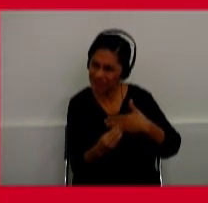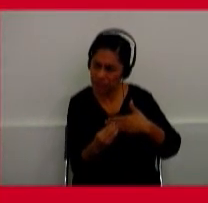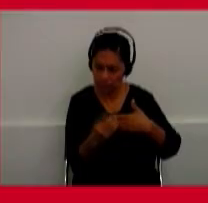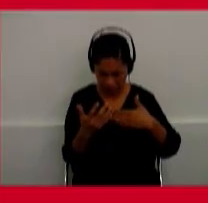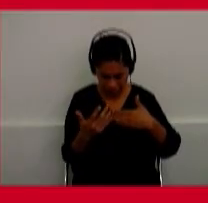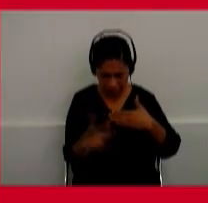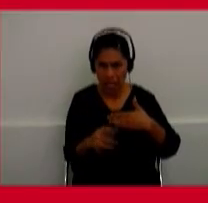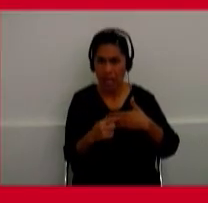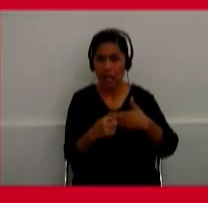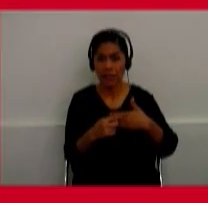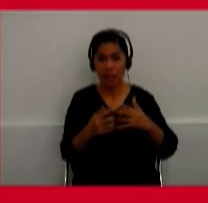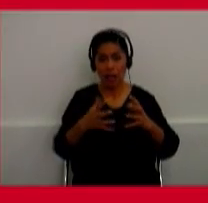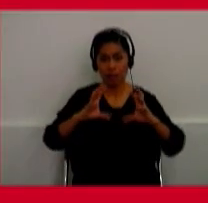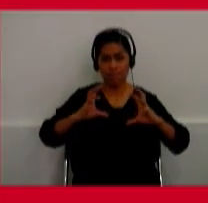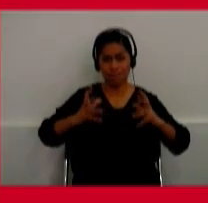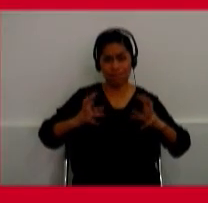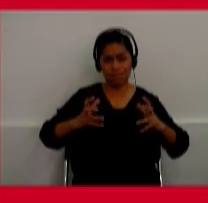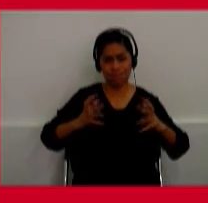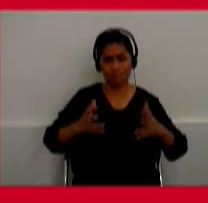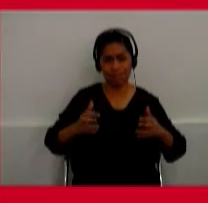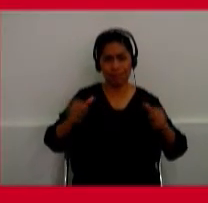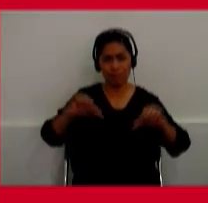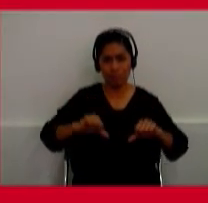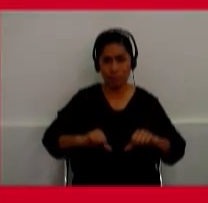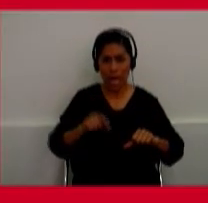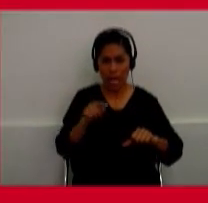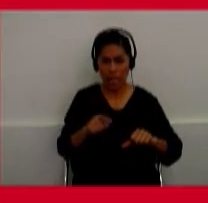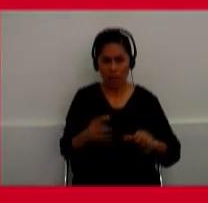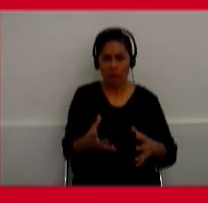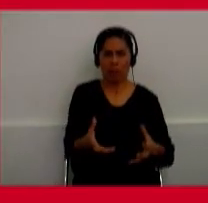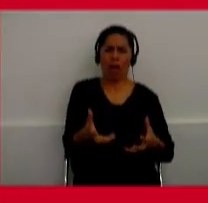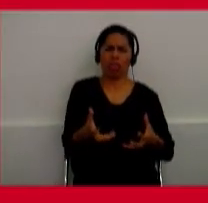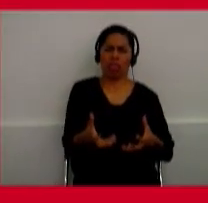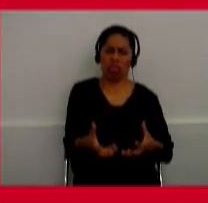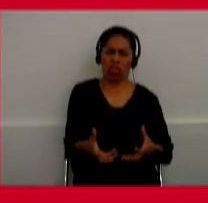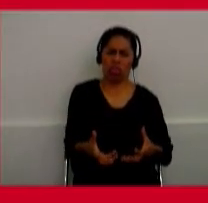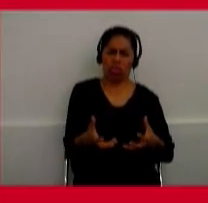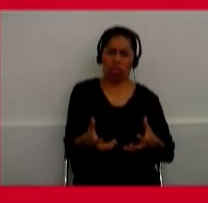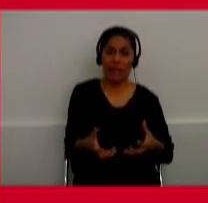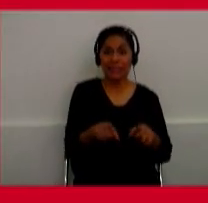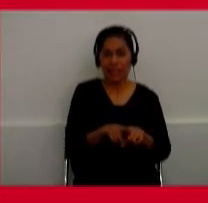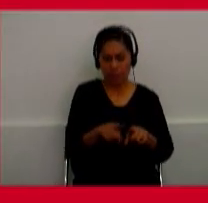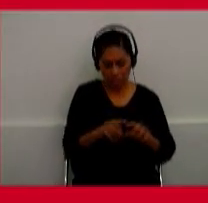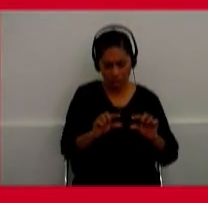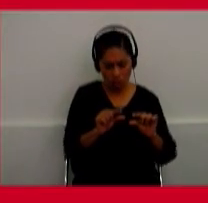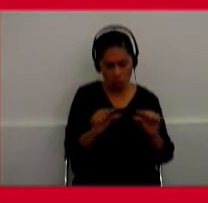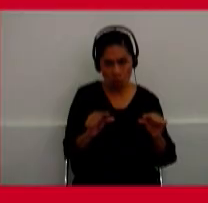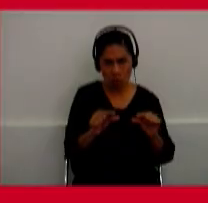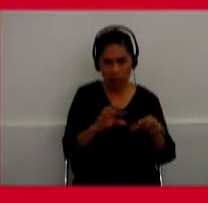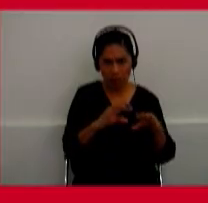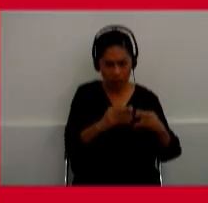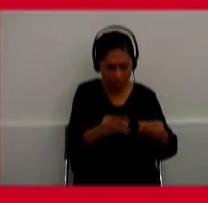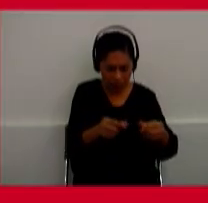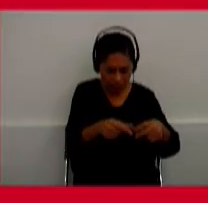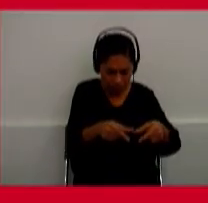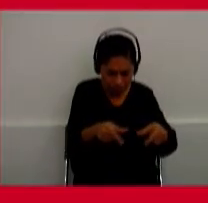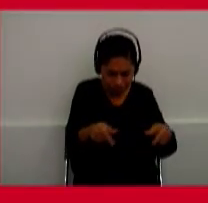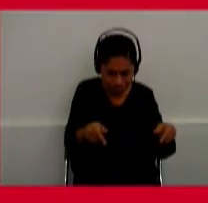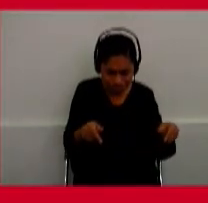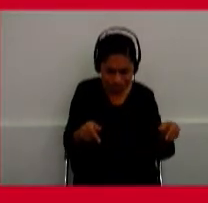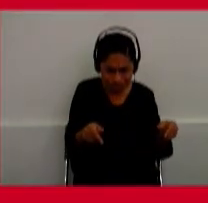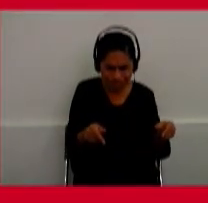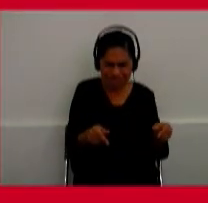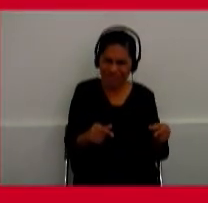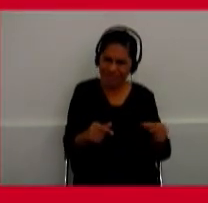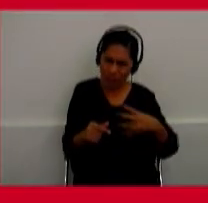lo teníamos que los motores que habían fallado tenían un mayor peso, un mayor grosor y un mayor peso. Entonces, esto nos ayudó en primer